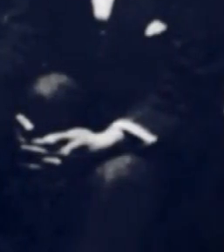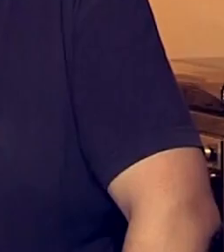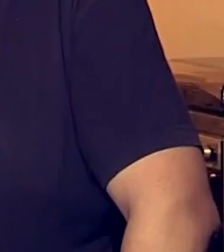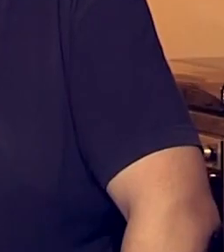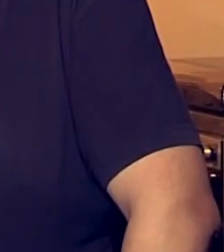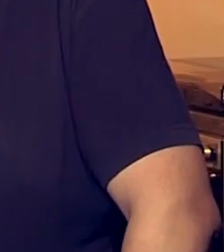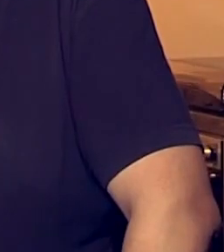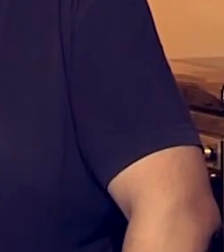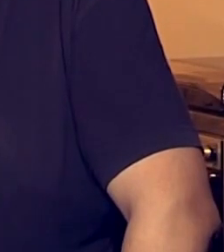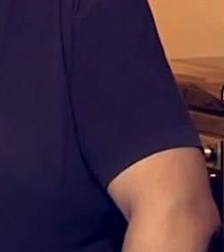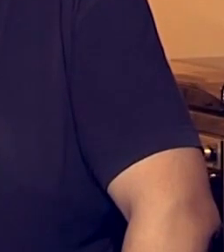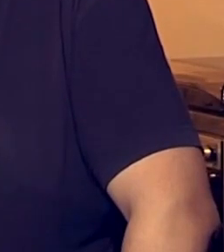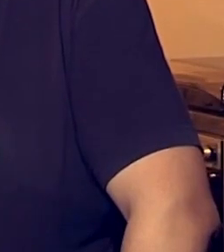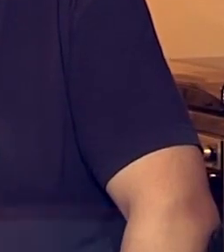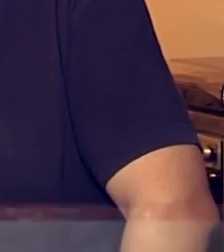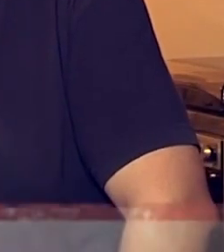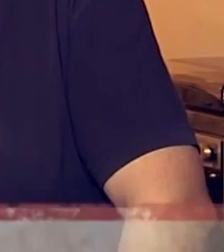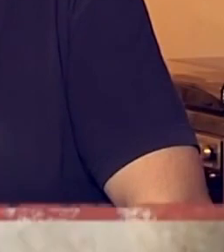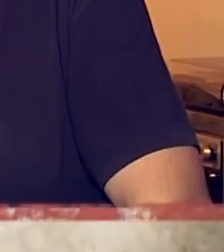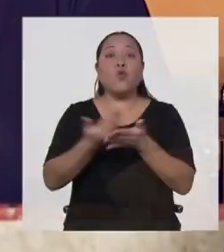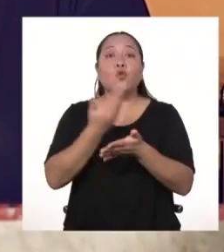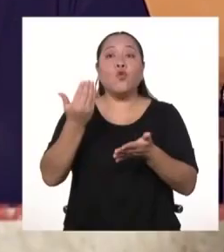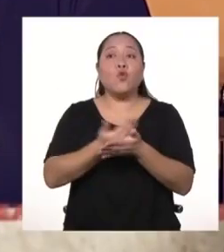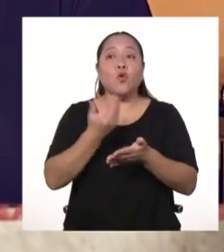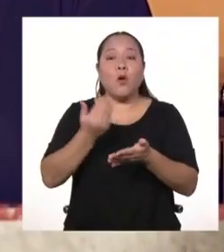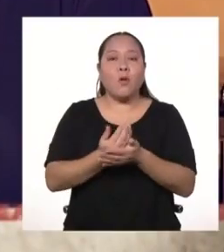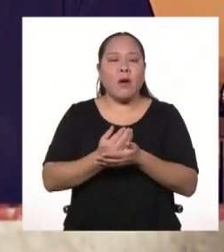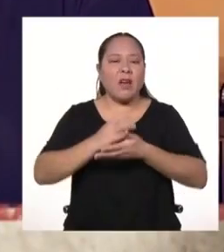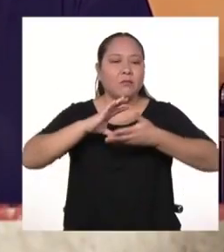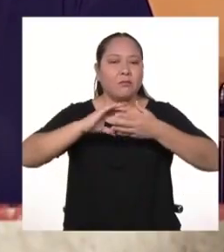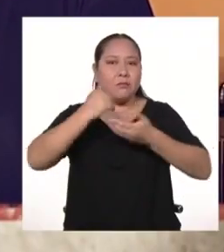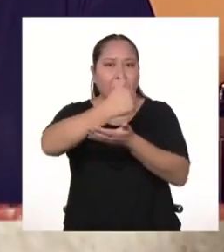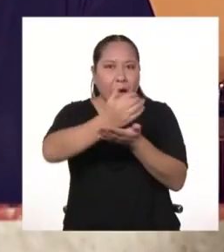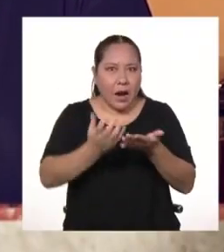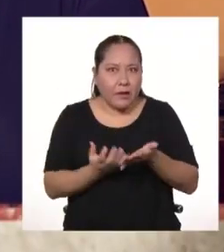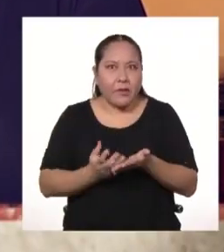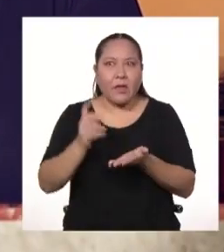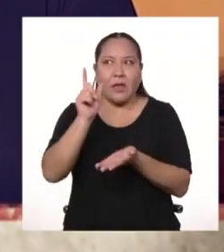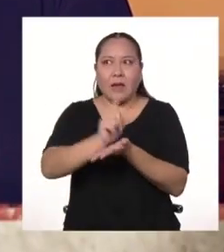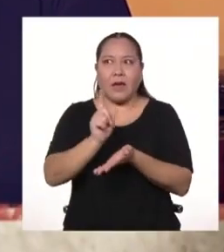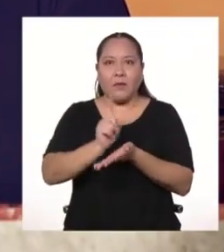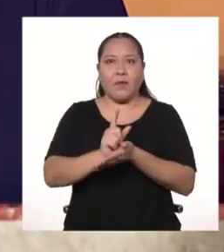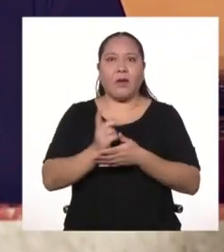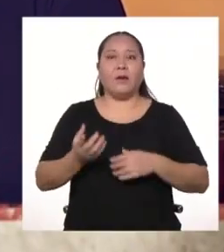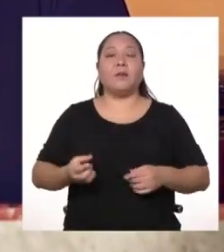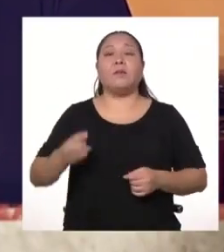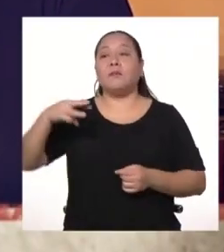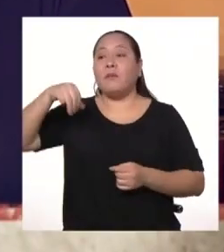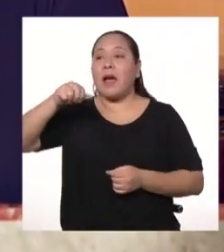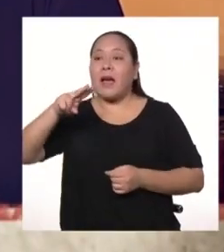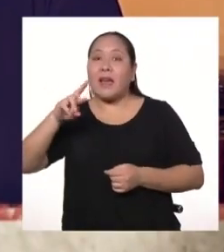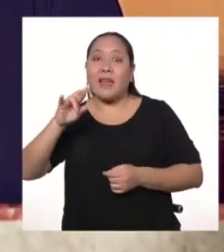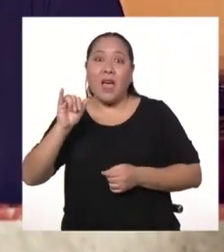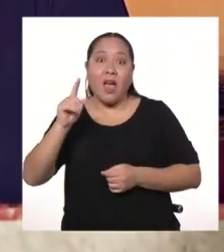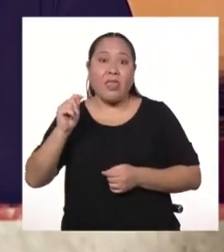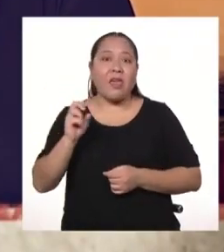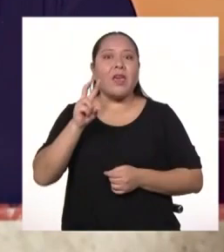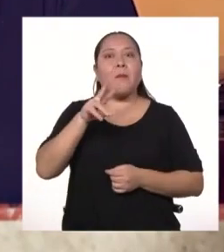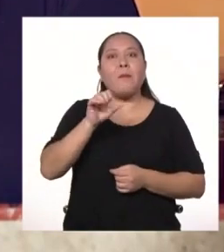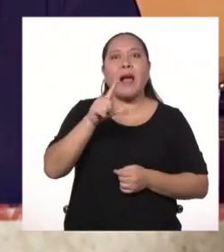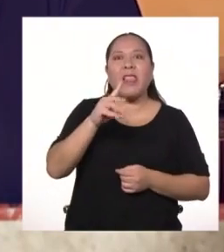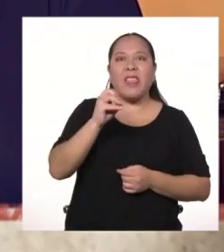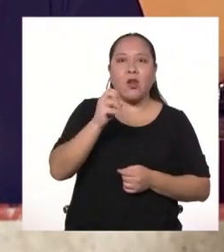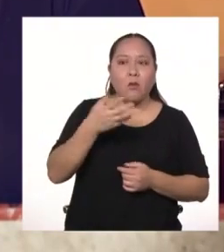Y eso creó un ambiente limeño nuevo, porque de origen provinciano, Valdelomar, Mariátegui, todos estos jóvenes